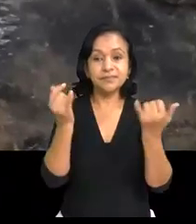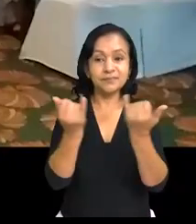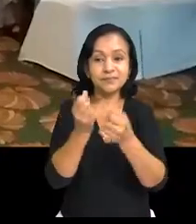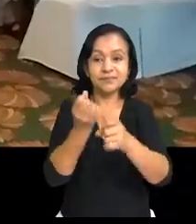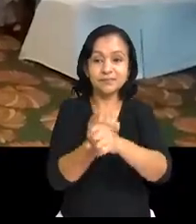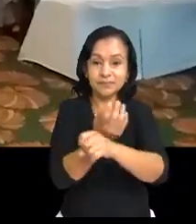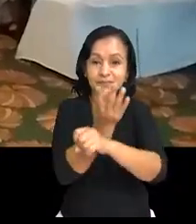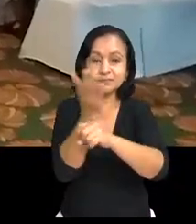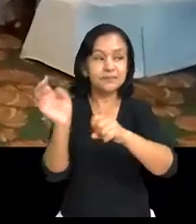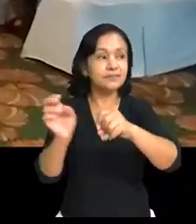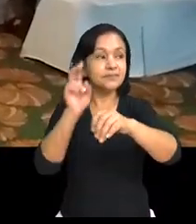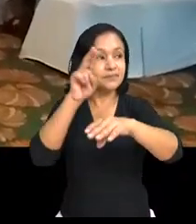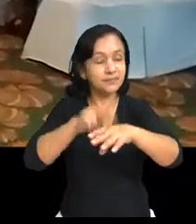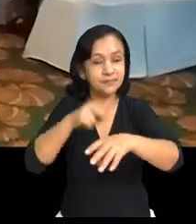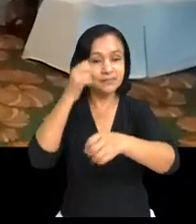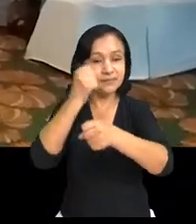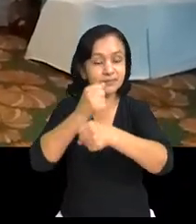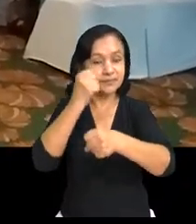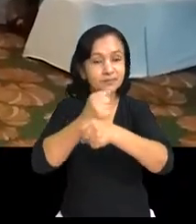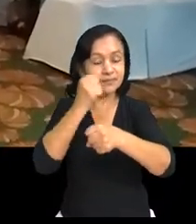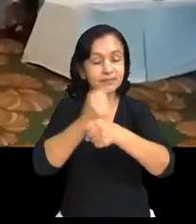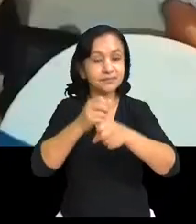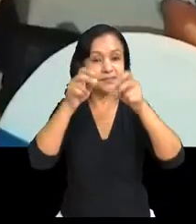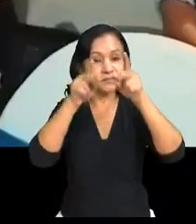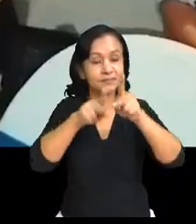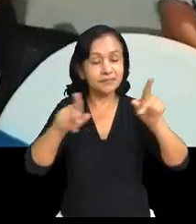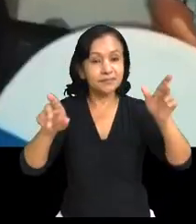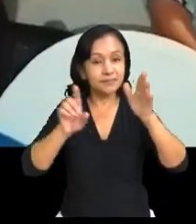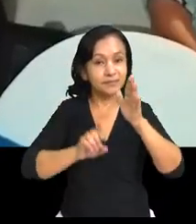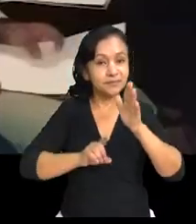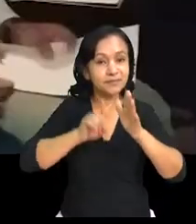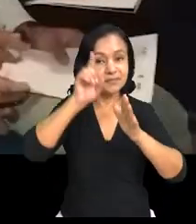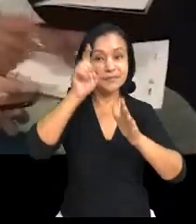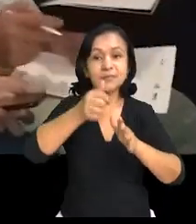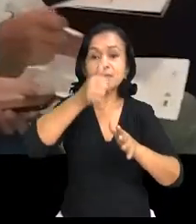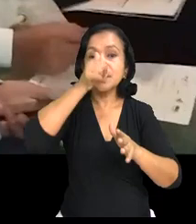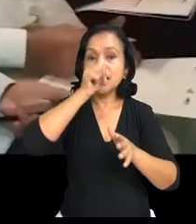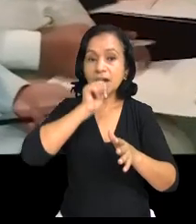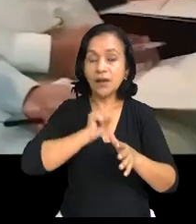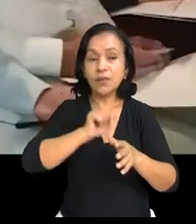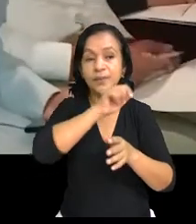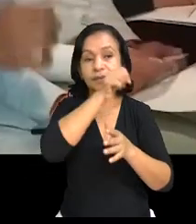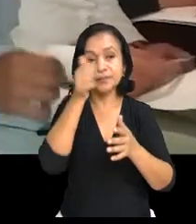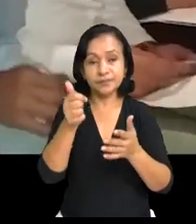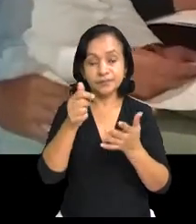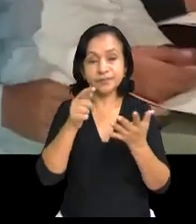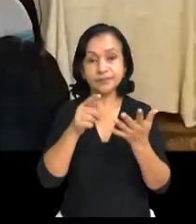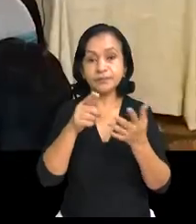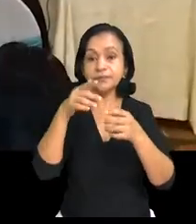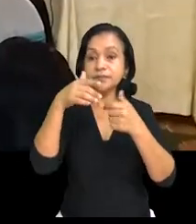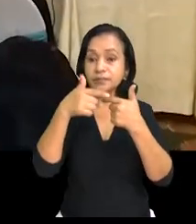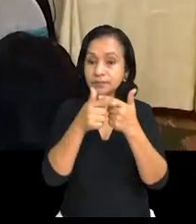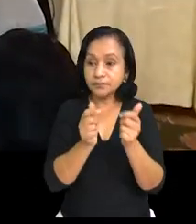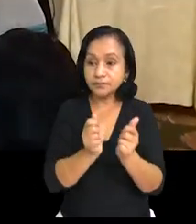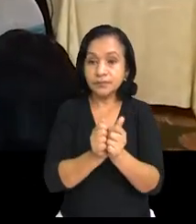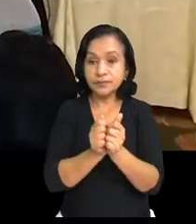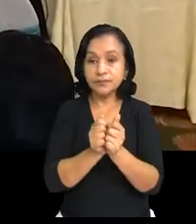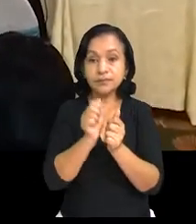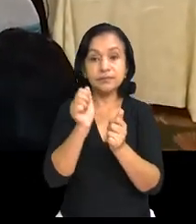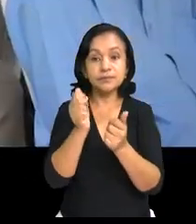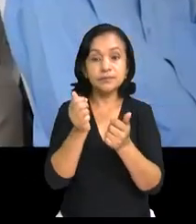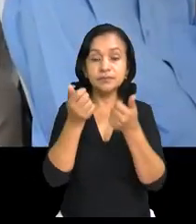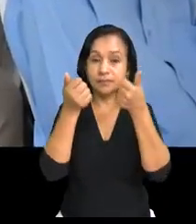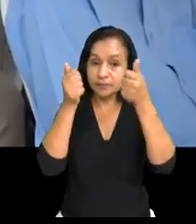Nacional, trabajará para la planificación y desarrollo de los recursos hídricos, y la otra, que es la Comisión para la Administración